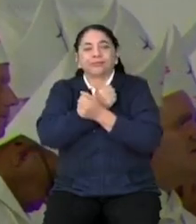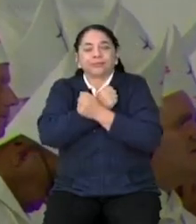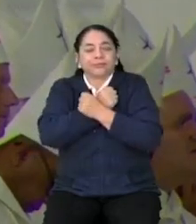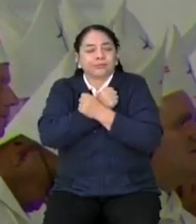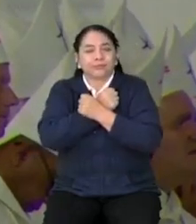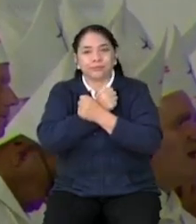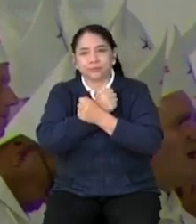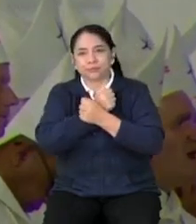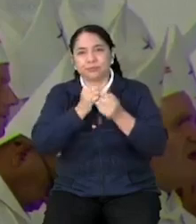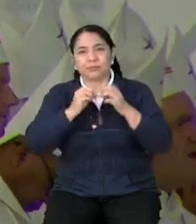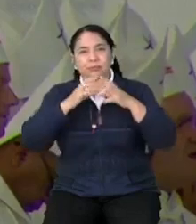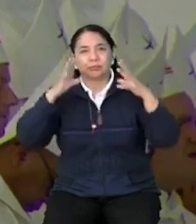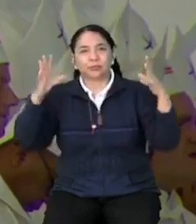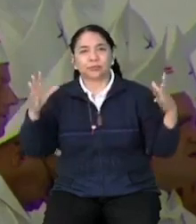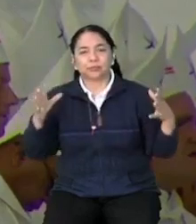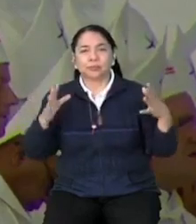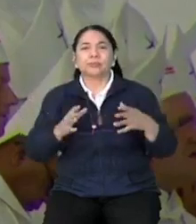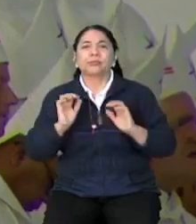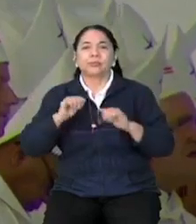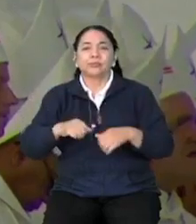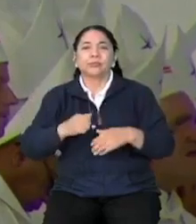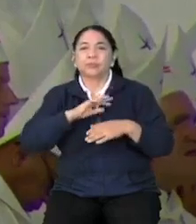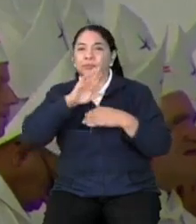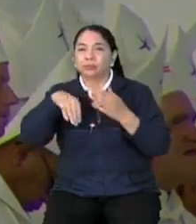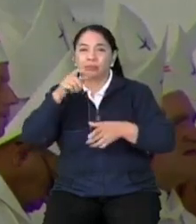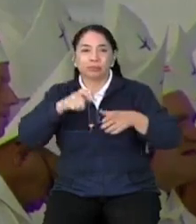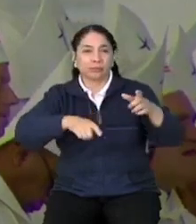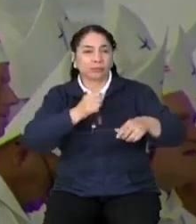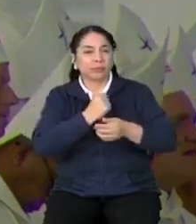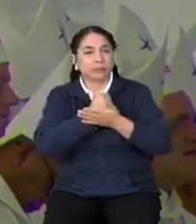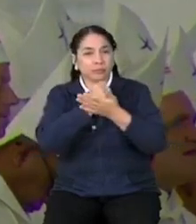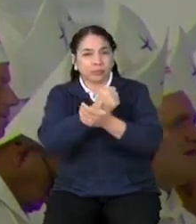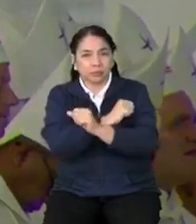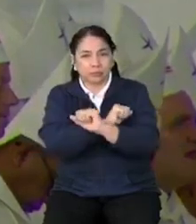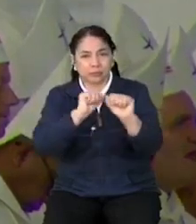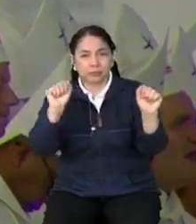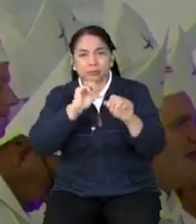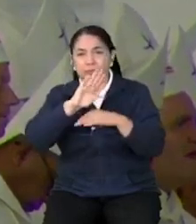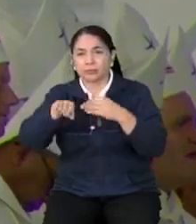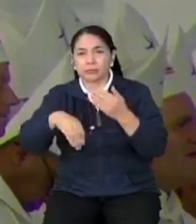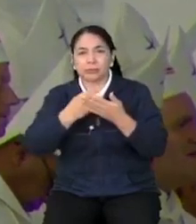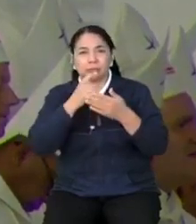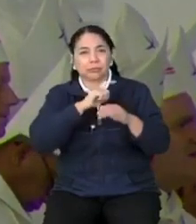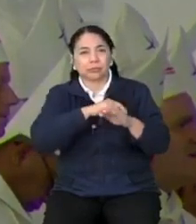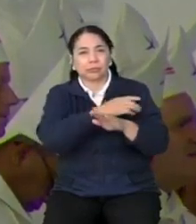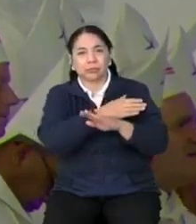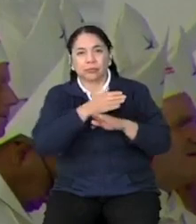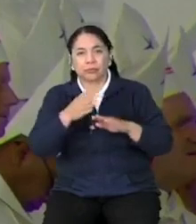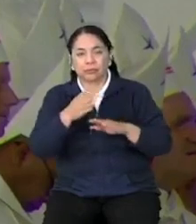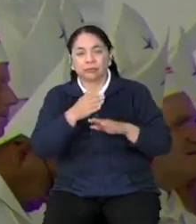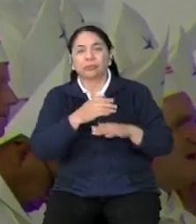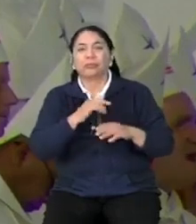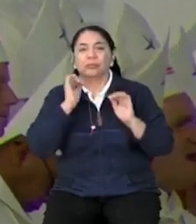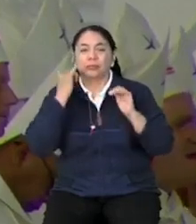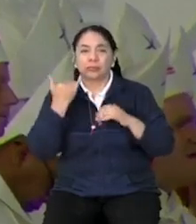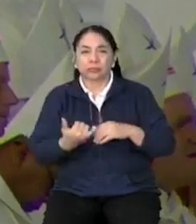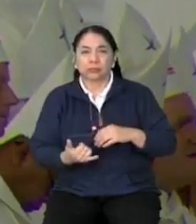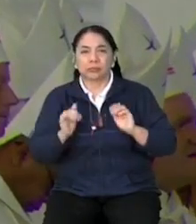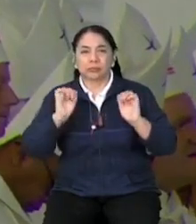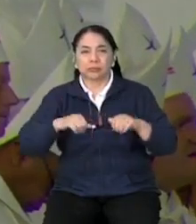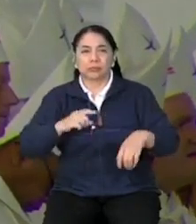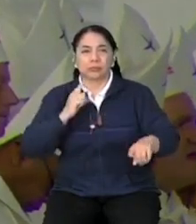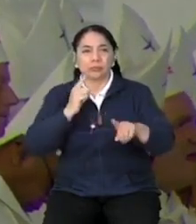salvarnos a todos los hombres de todos los tiempos hoy lo podemos encontrar en